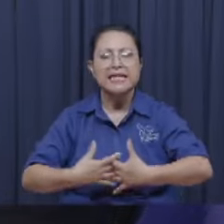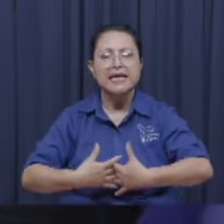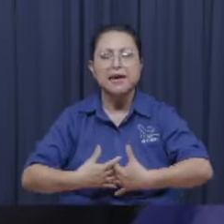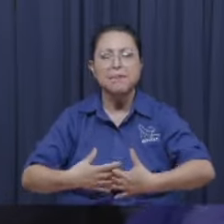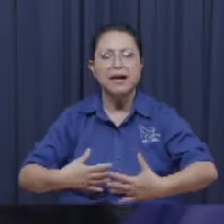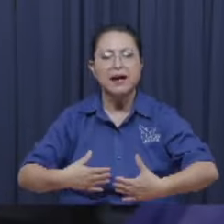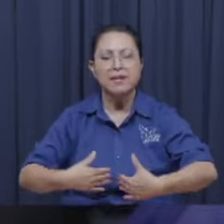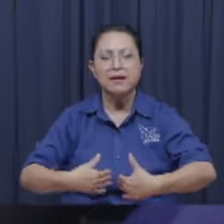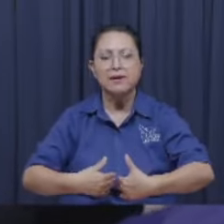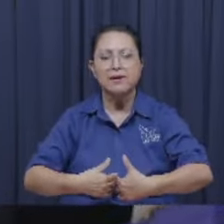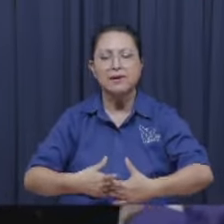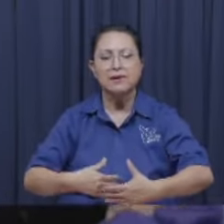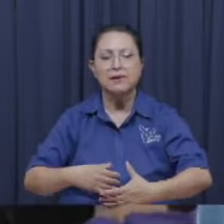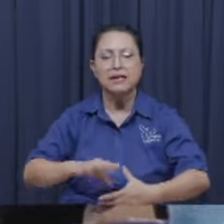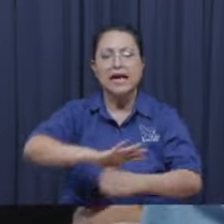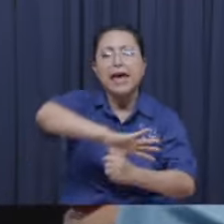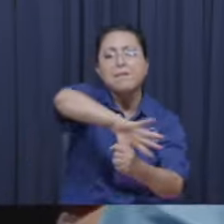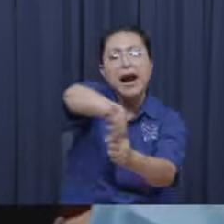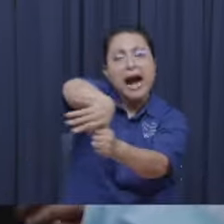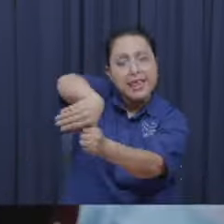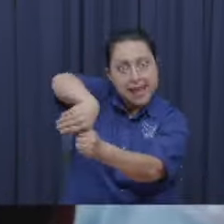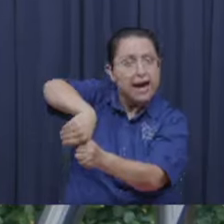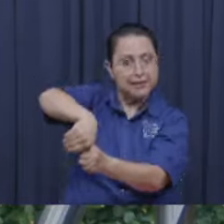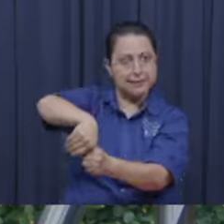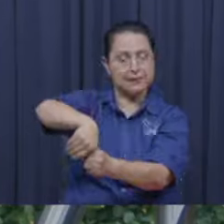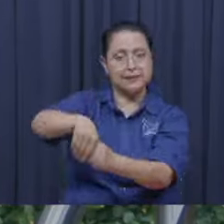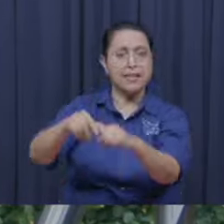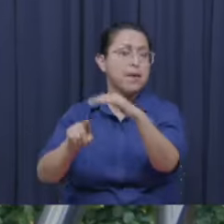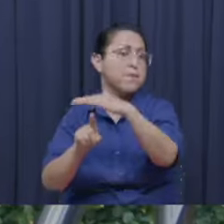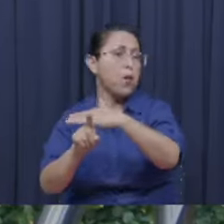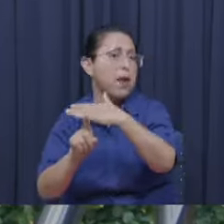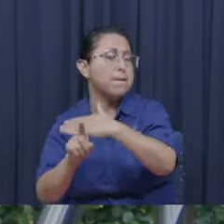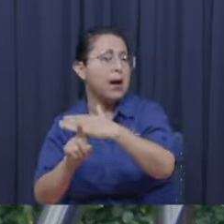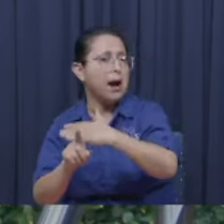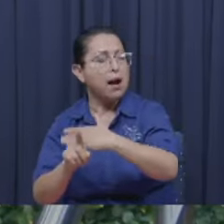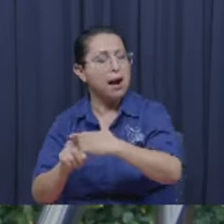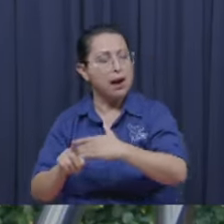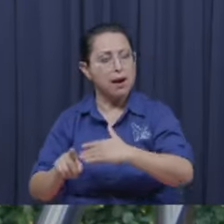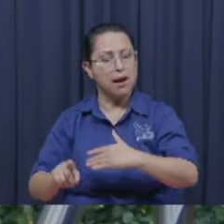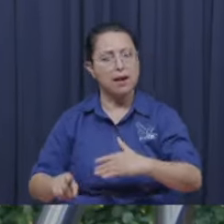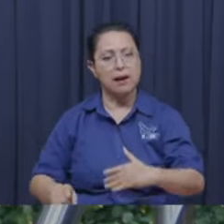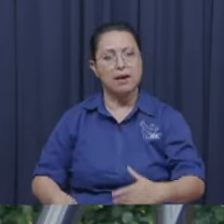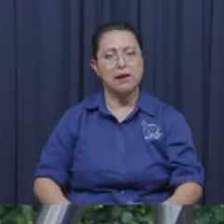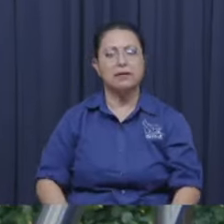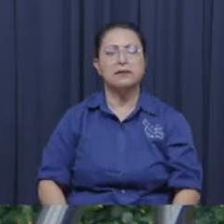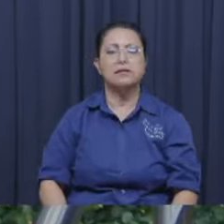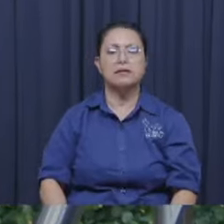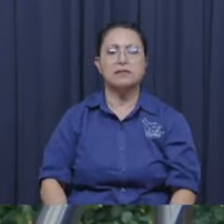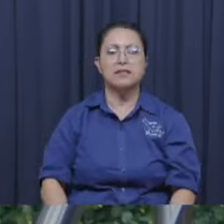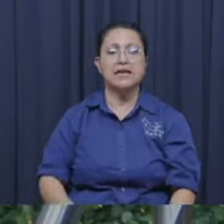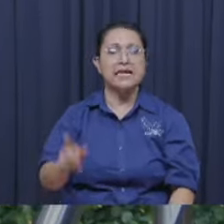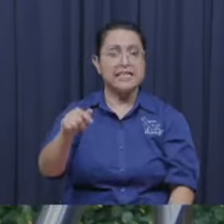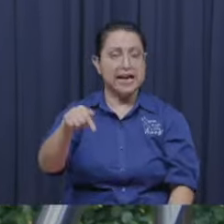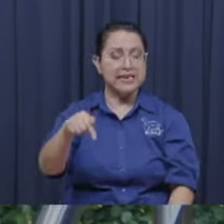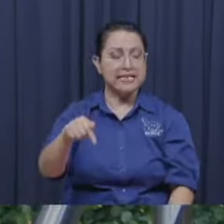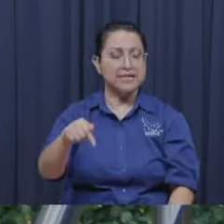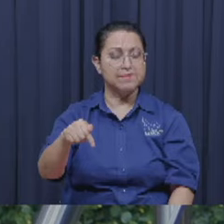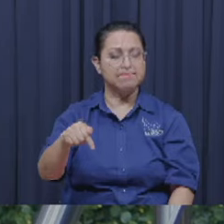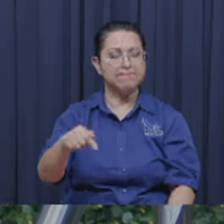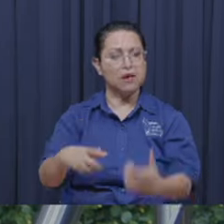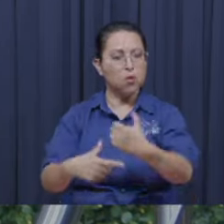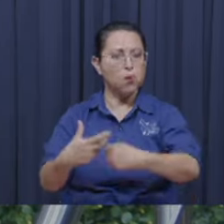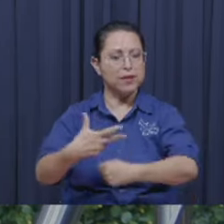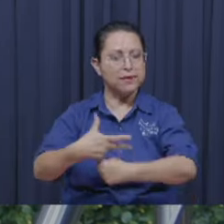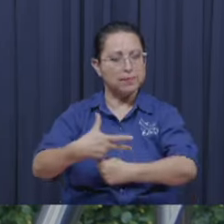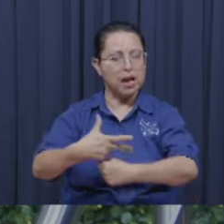Bolivia. Sí, impresionante. Aquí, hermano, que somos tal vez la región de todo